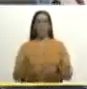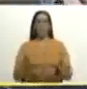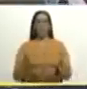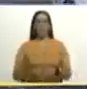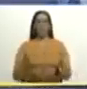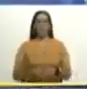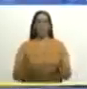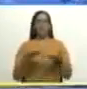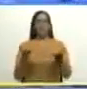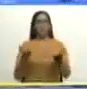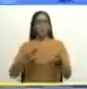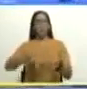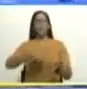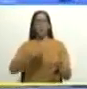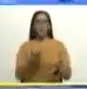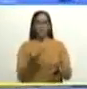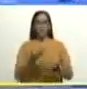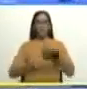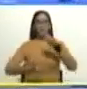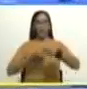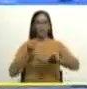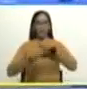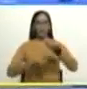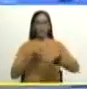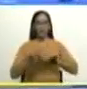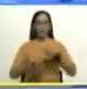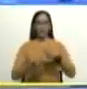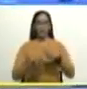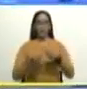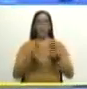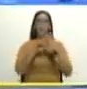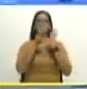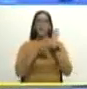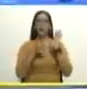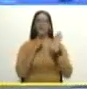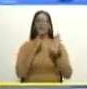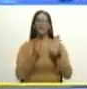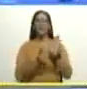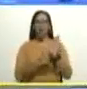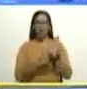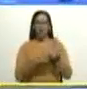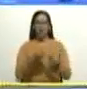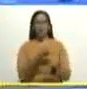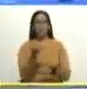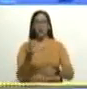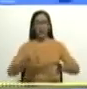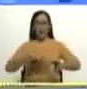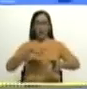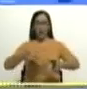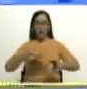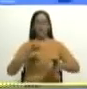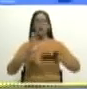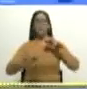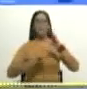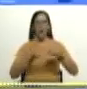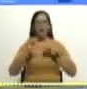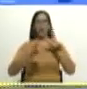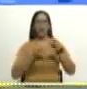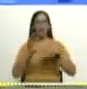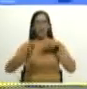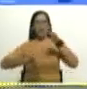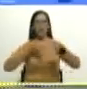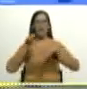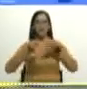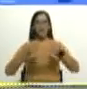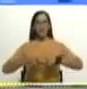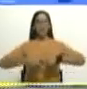Sobre eso podríamos hacer un programa completo de varias horas para hablar de la expansión,